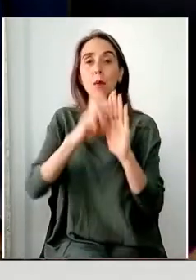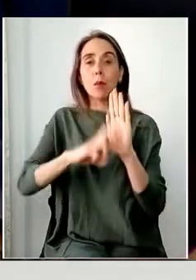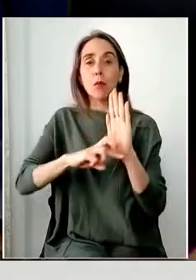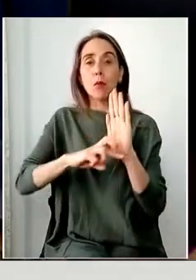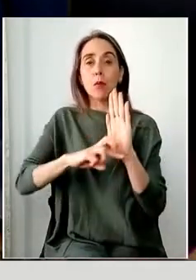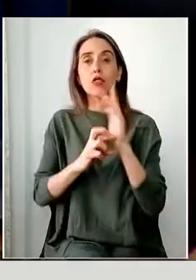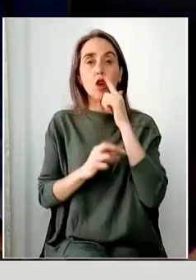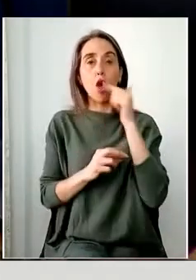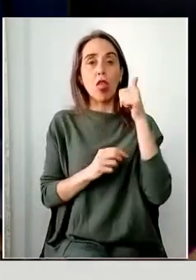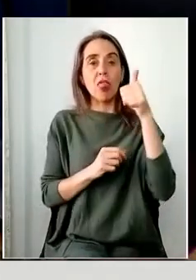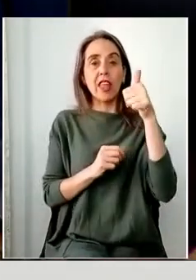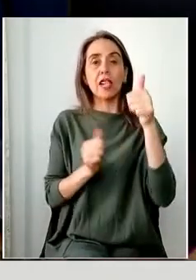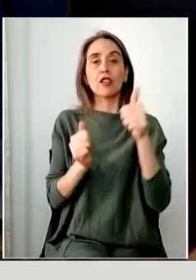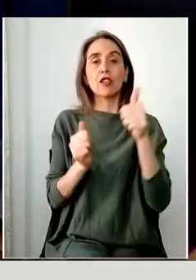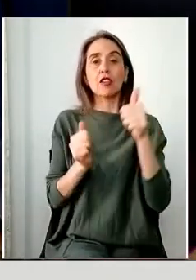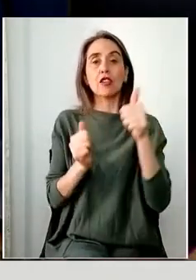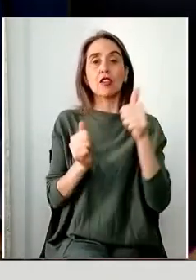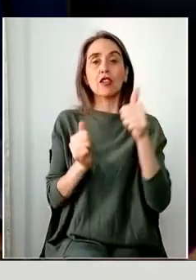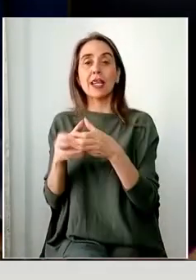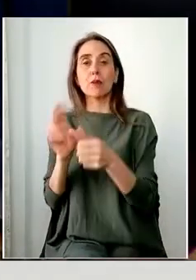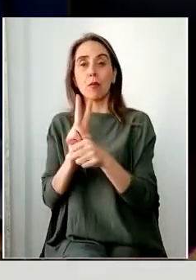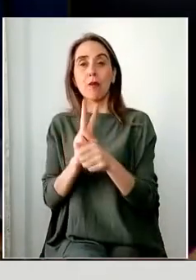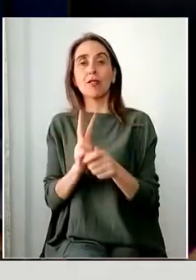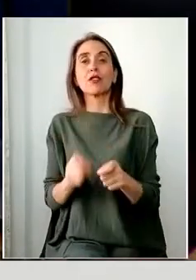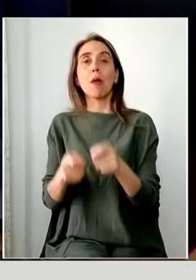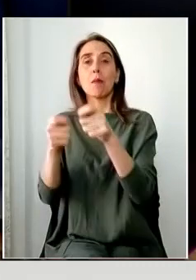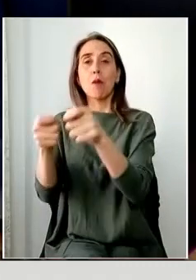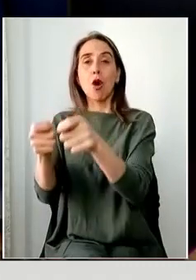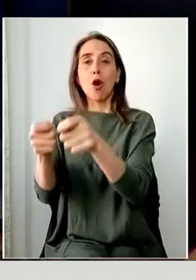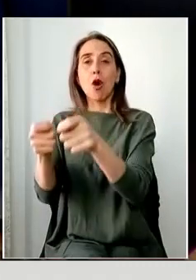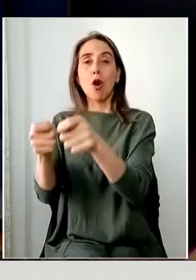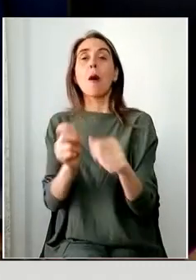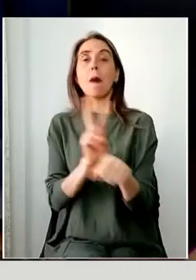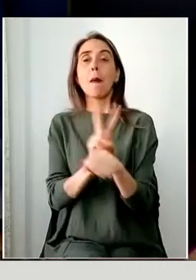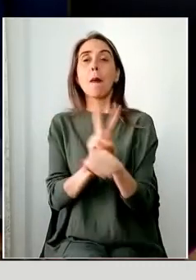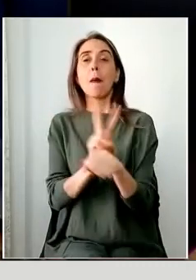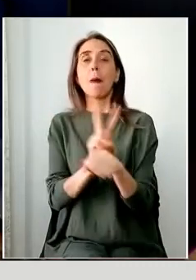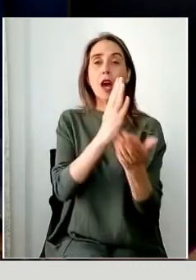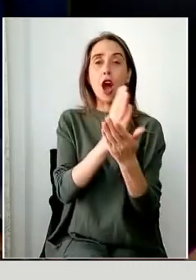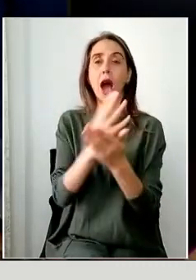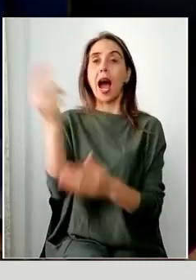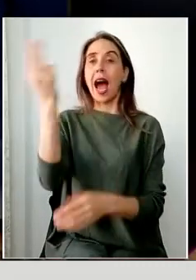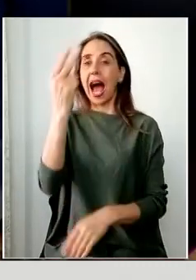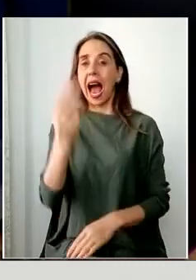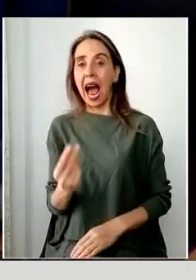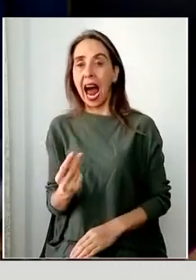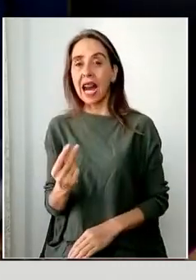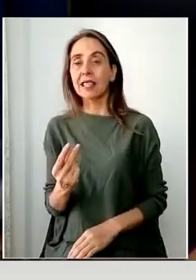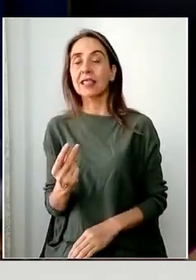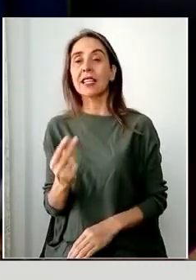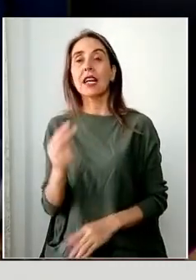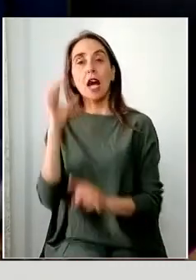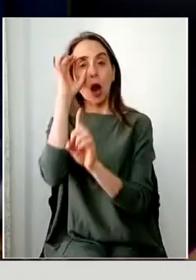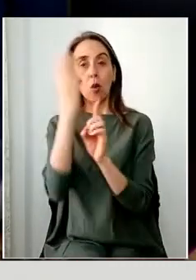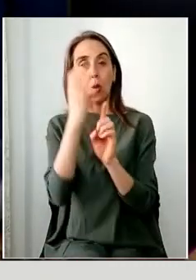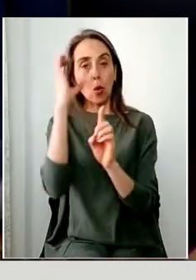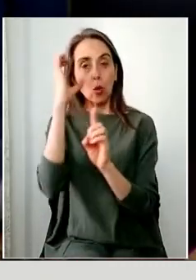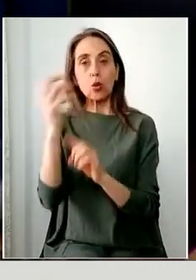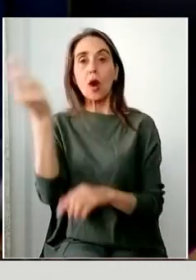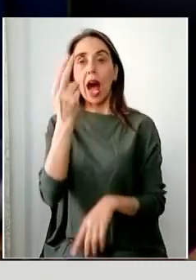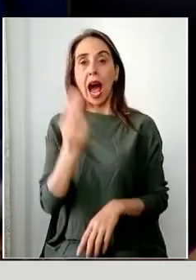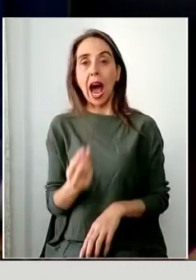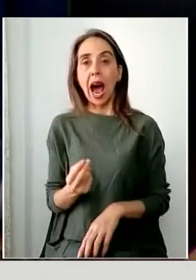a su equipo que relacionaban la pedagogía con las artes y cómo también la cultura, las artes